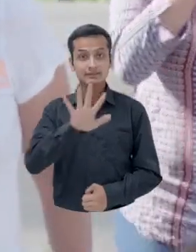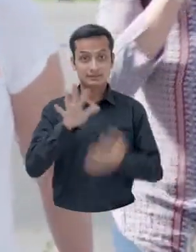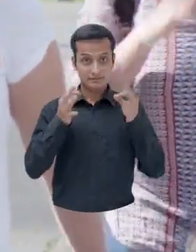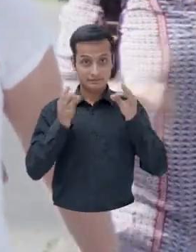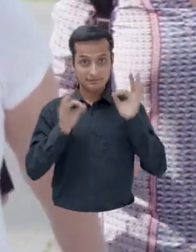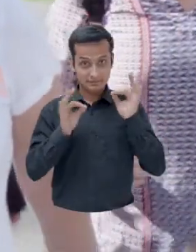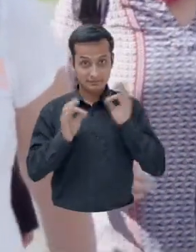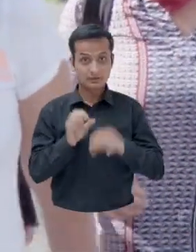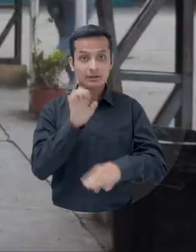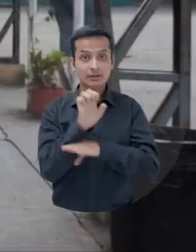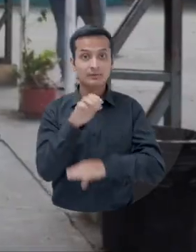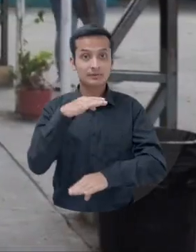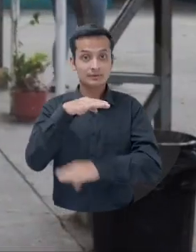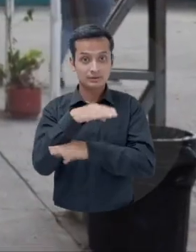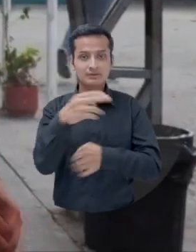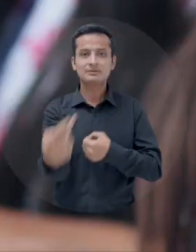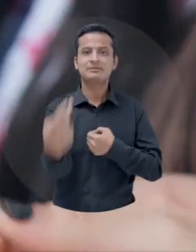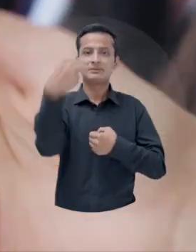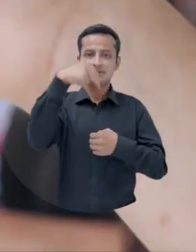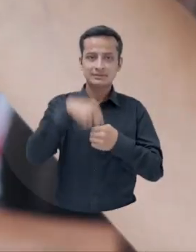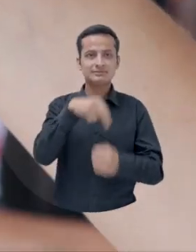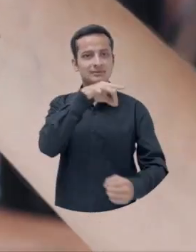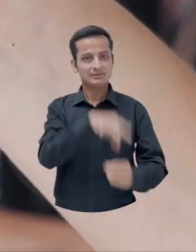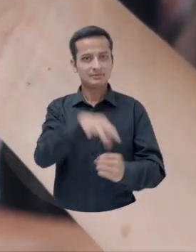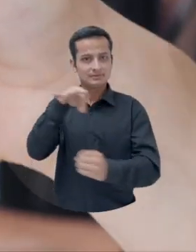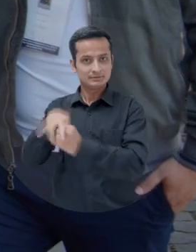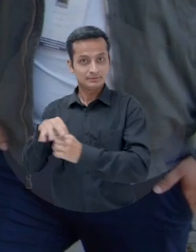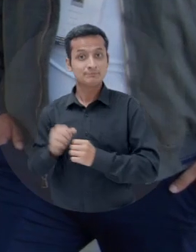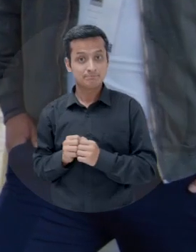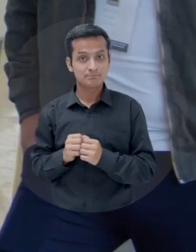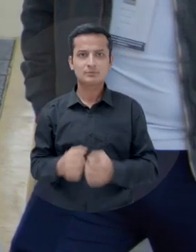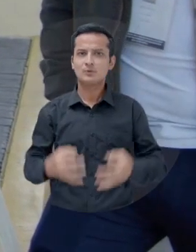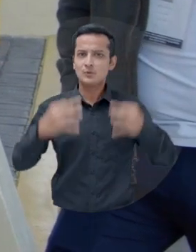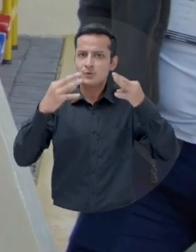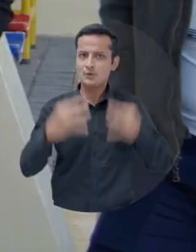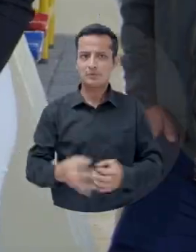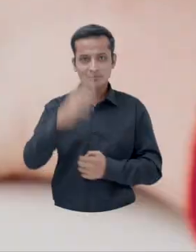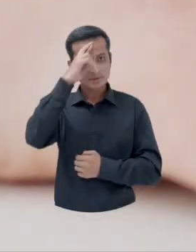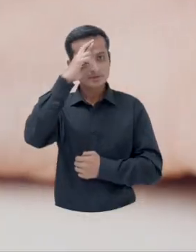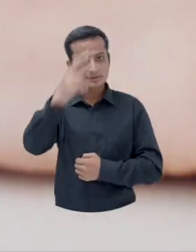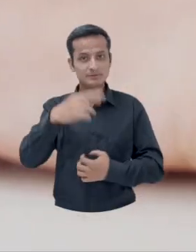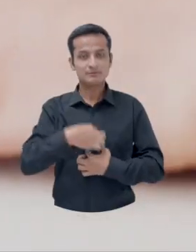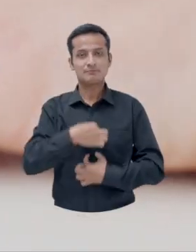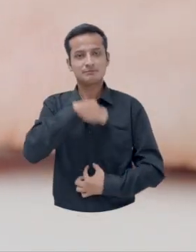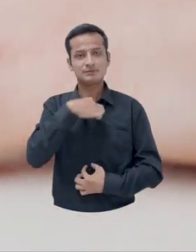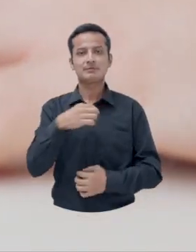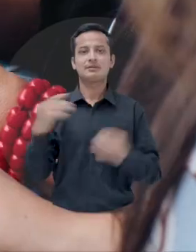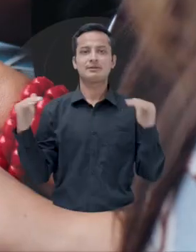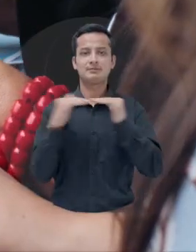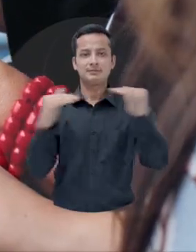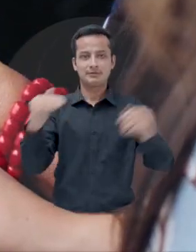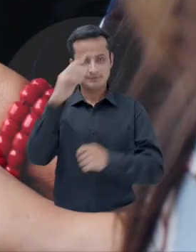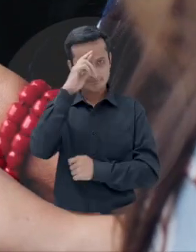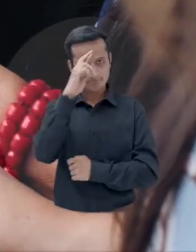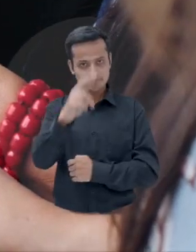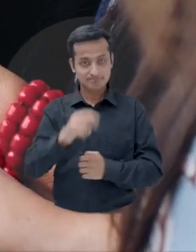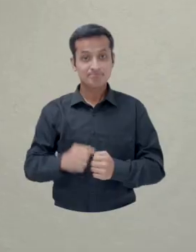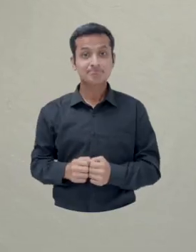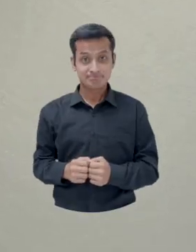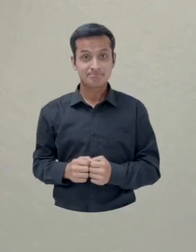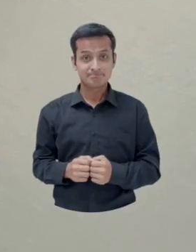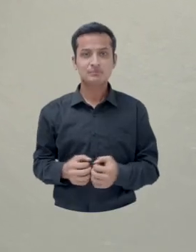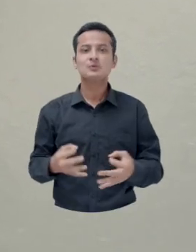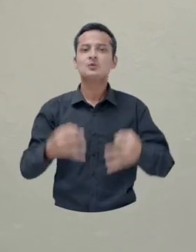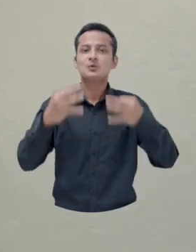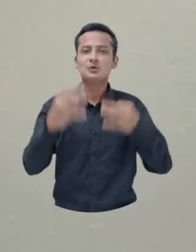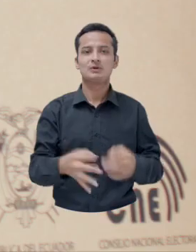Este 5 de febrero, los ecuatorianos acudiremos a las urnas para cumplir con nuestro deber cívico y democrático y